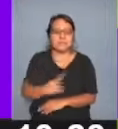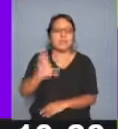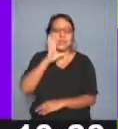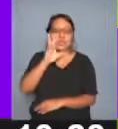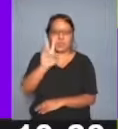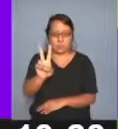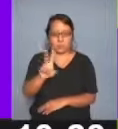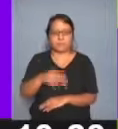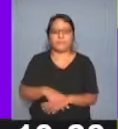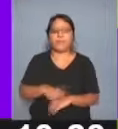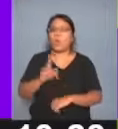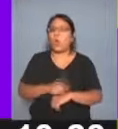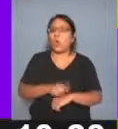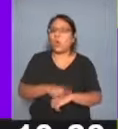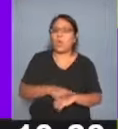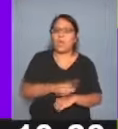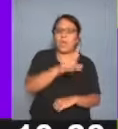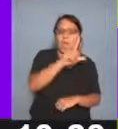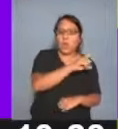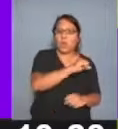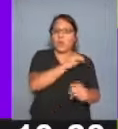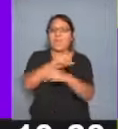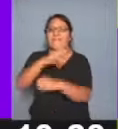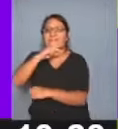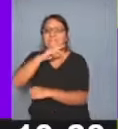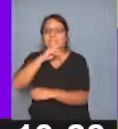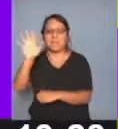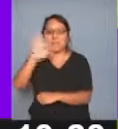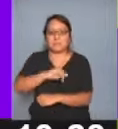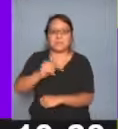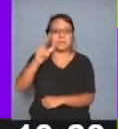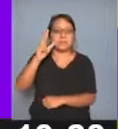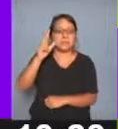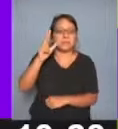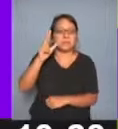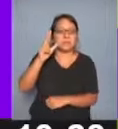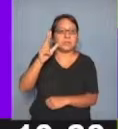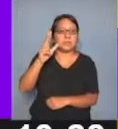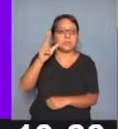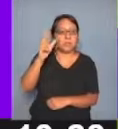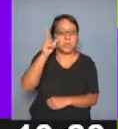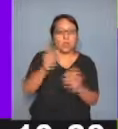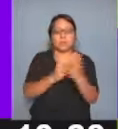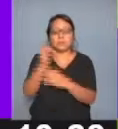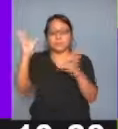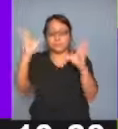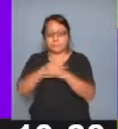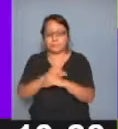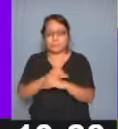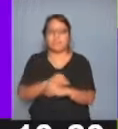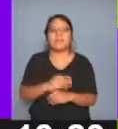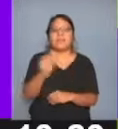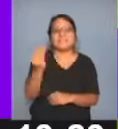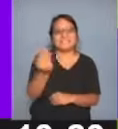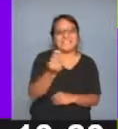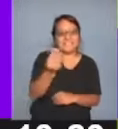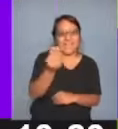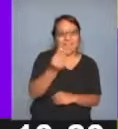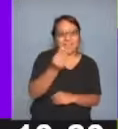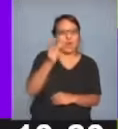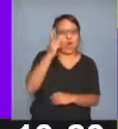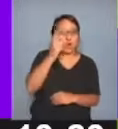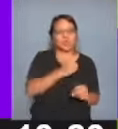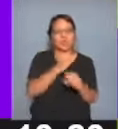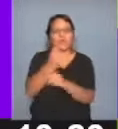que son de lunes a viernes de 8 a 20, horarios corridos, los días sábado de 8 a 13 únicamente.